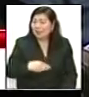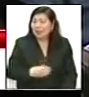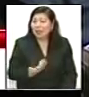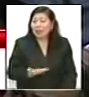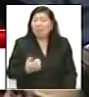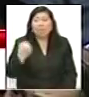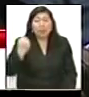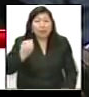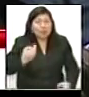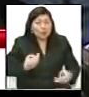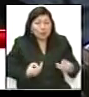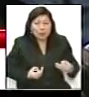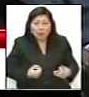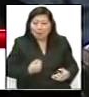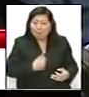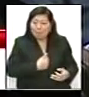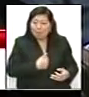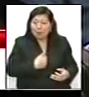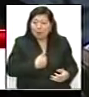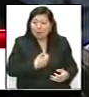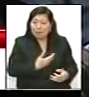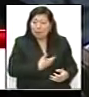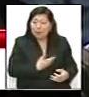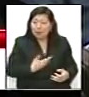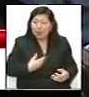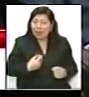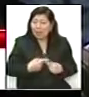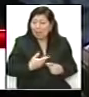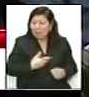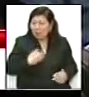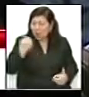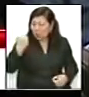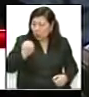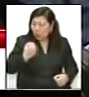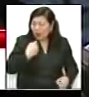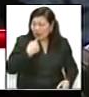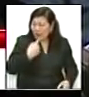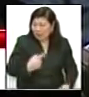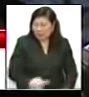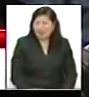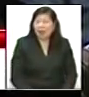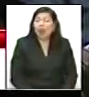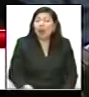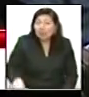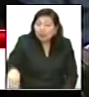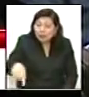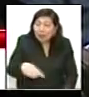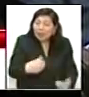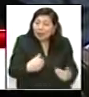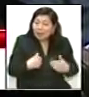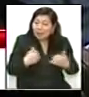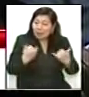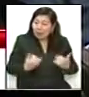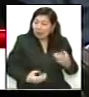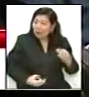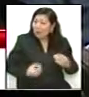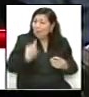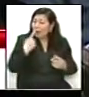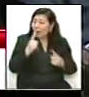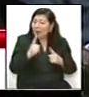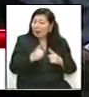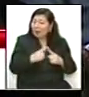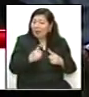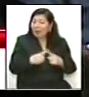el Poder Judicial? El propio presidente, expresidente del Poder Judicial, lo dijo. Nosotros tenemos aquí sentenciados por